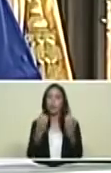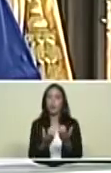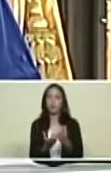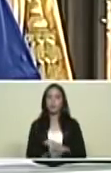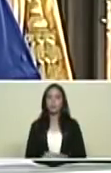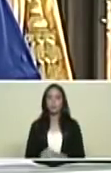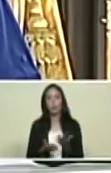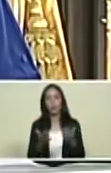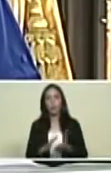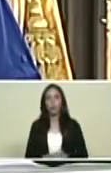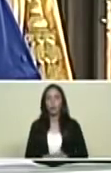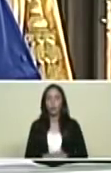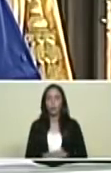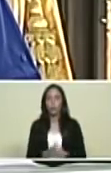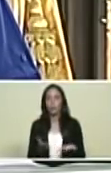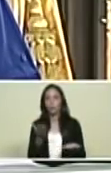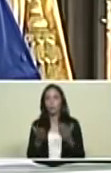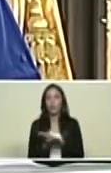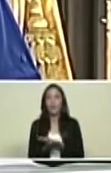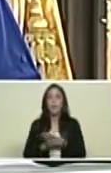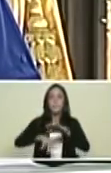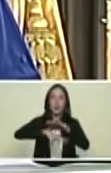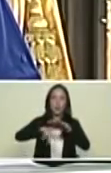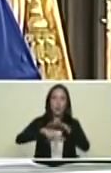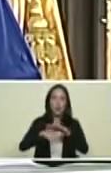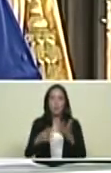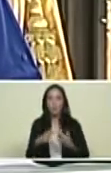Tenemos entre educación inicial,